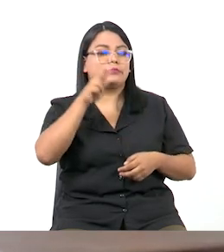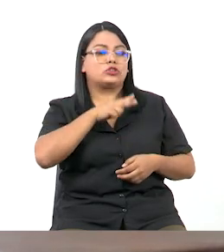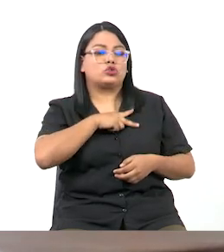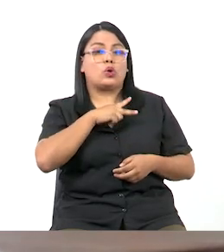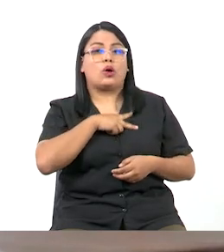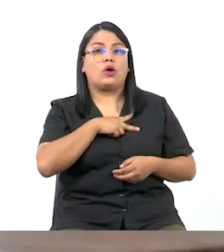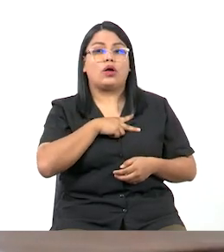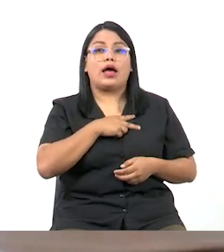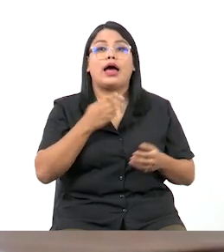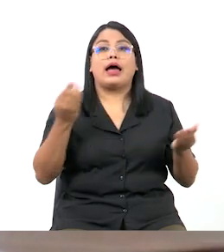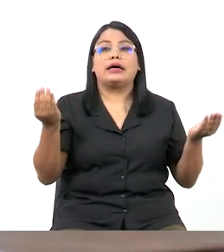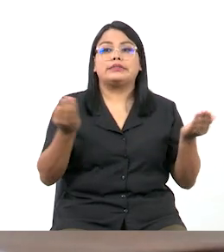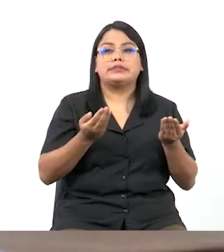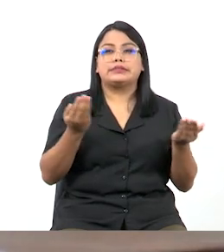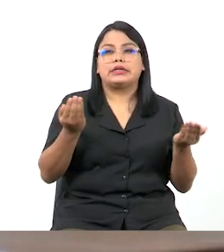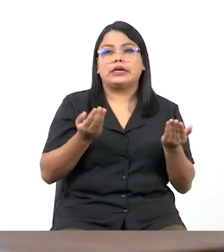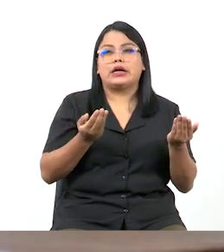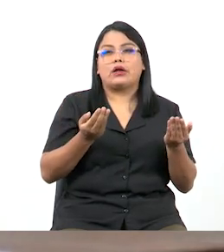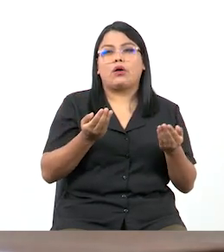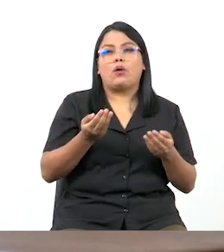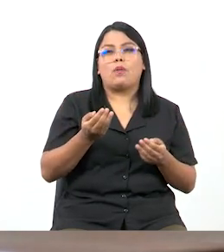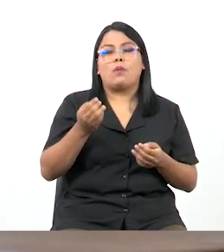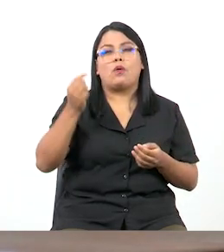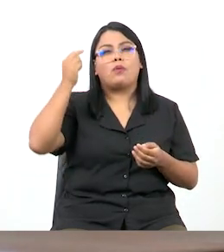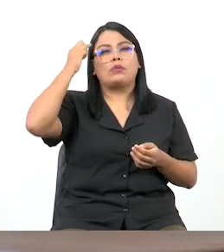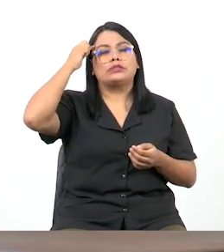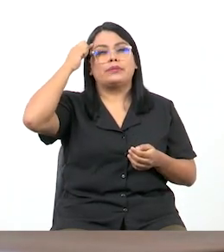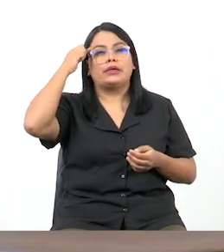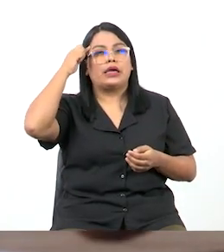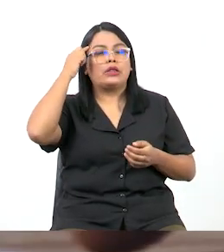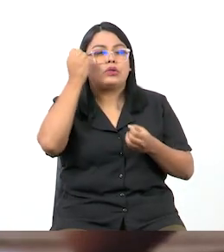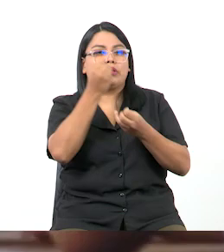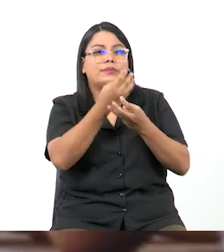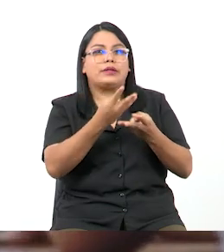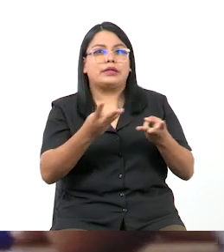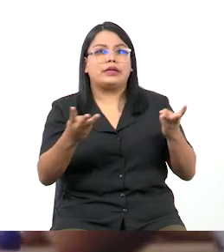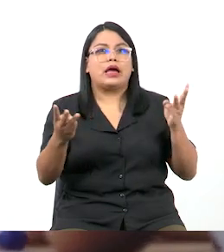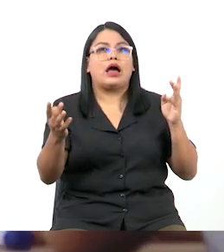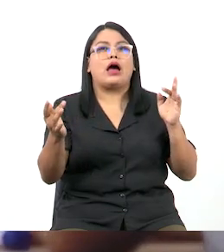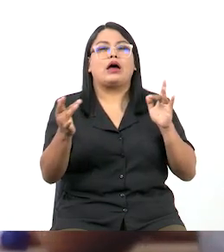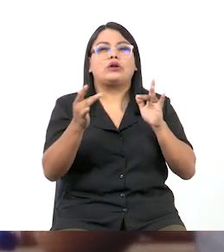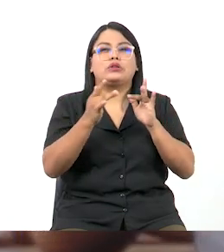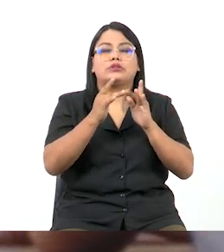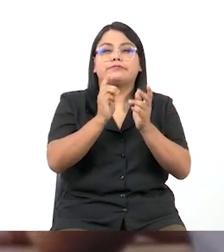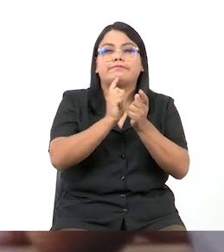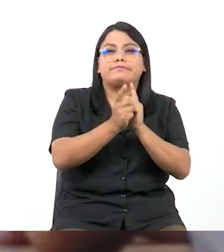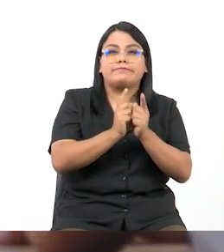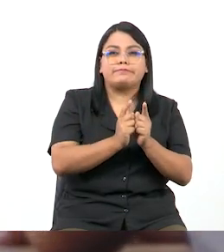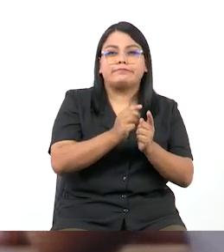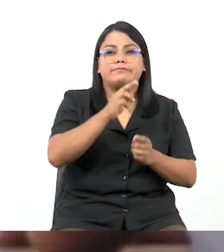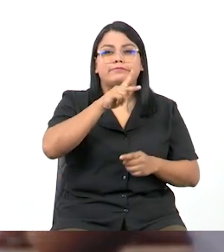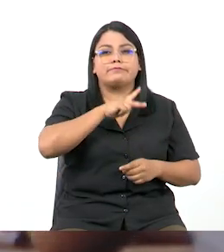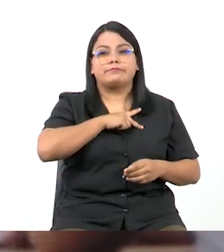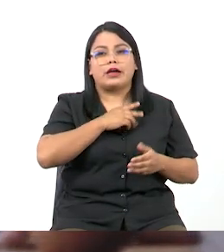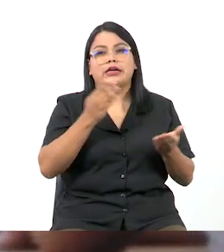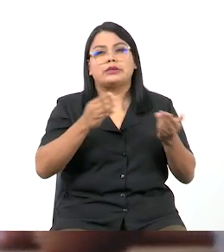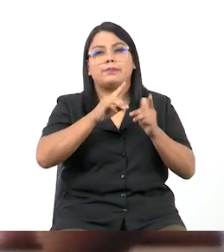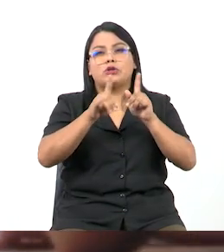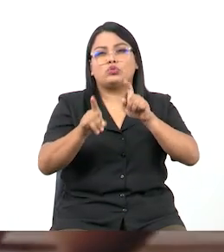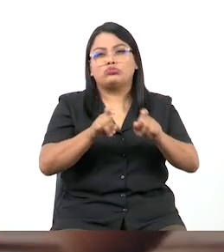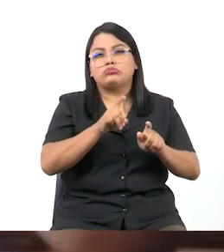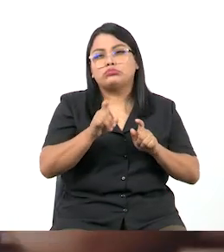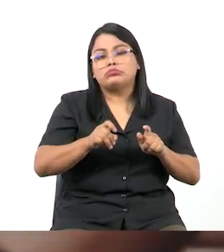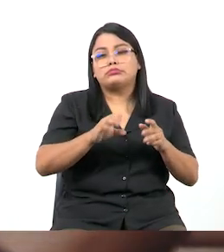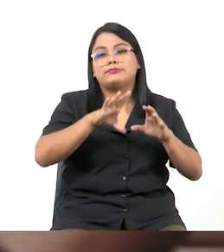personal. Realizar inferencias sobre el material. Establecer relaciones personales.